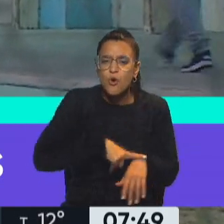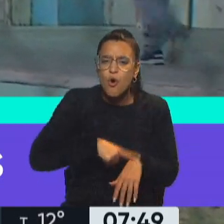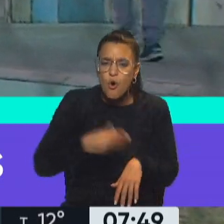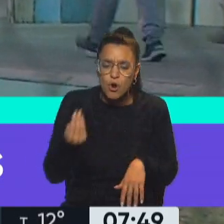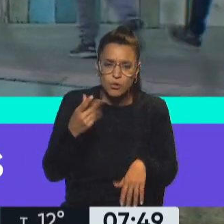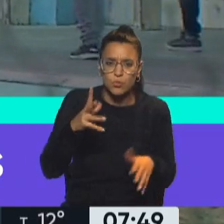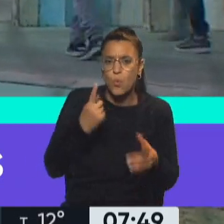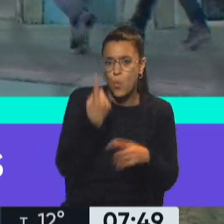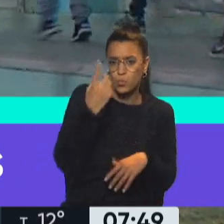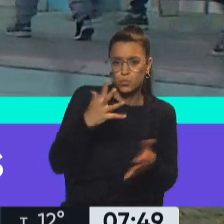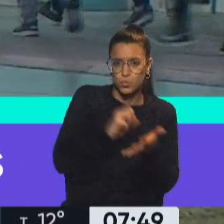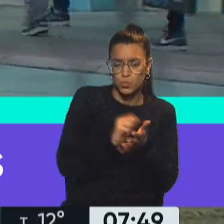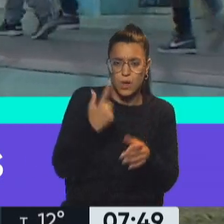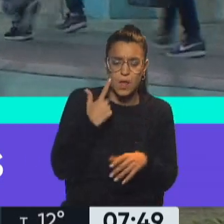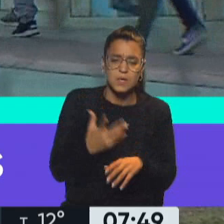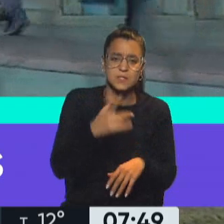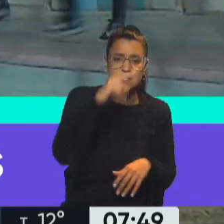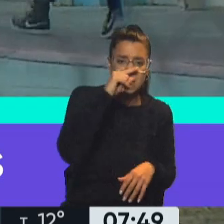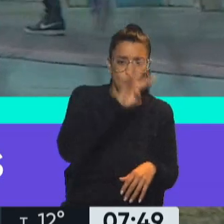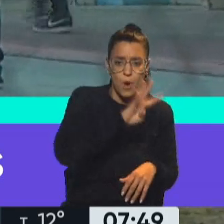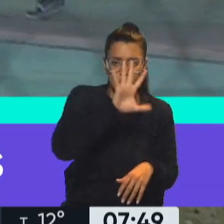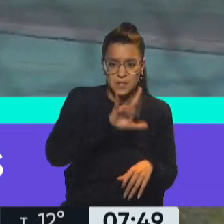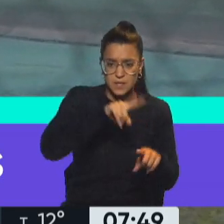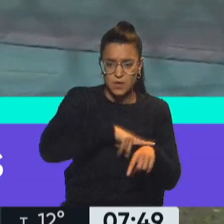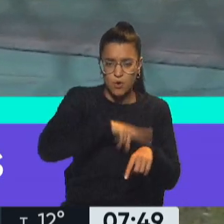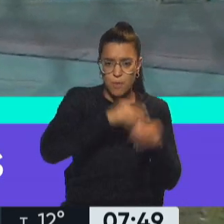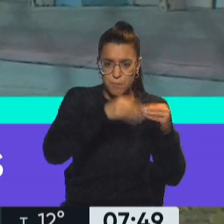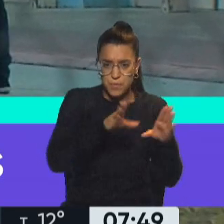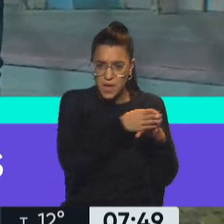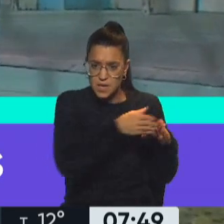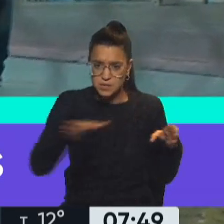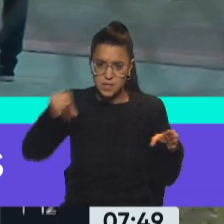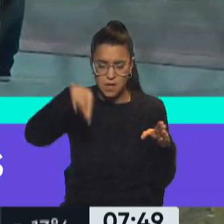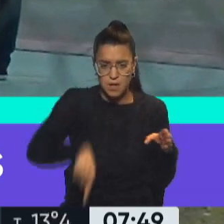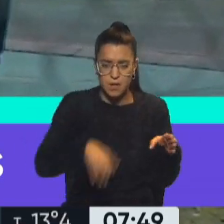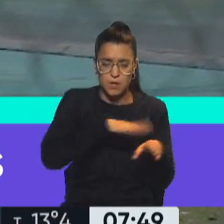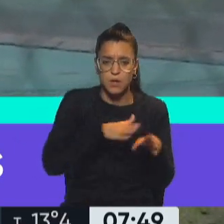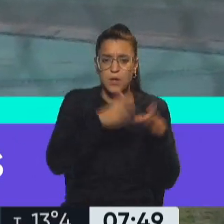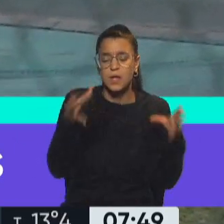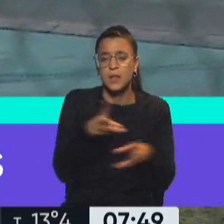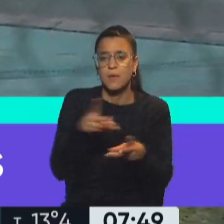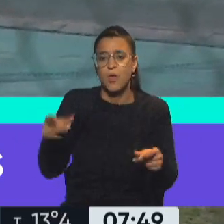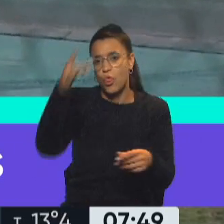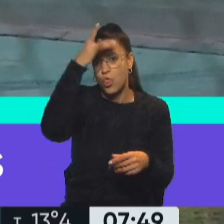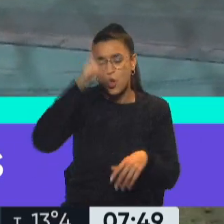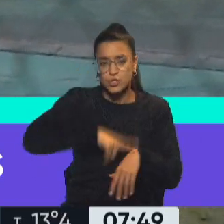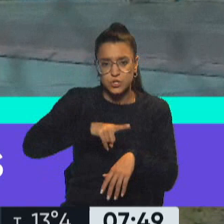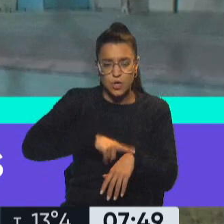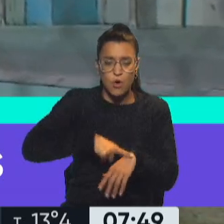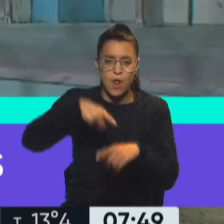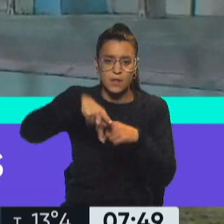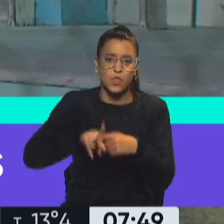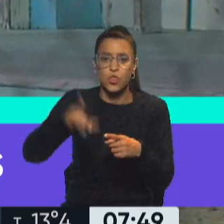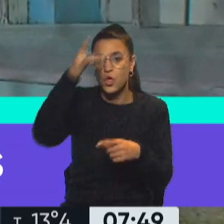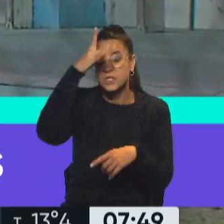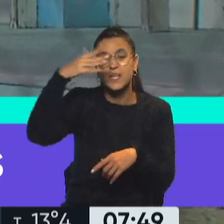de un turno simple, ¿no? 7:45 arranca este turno, termina a las 12 horas taller, 12:15